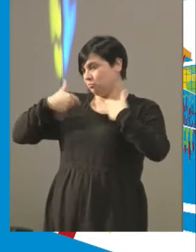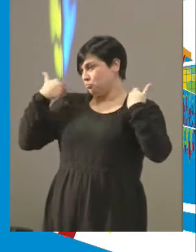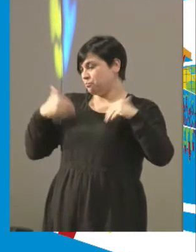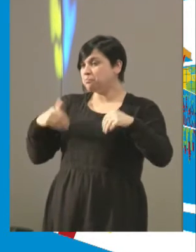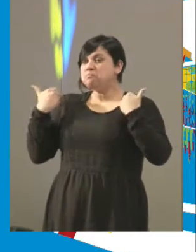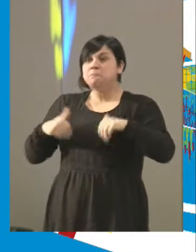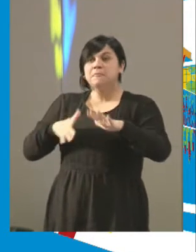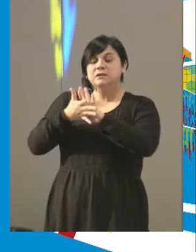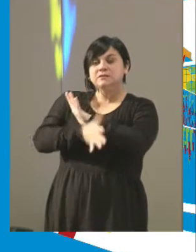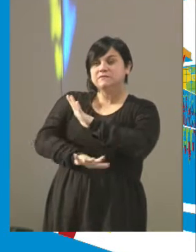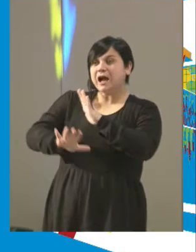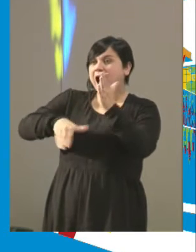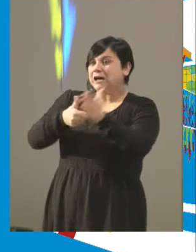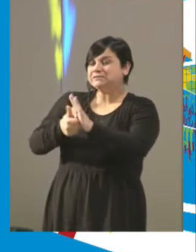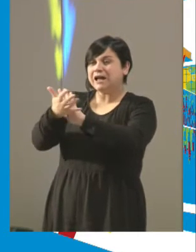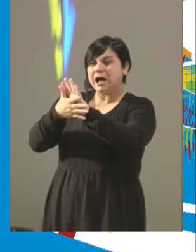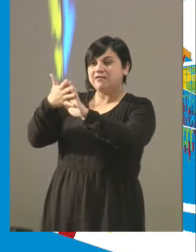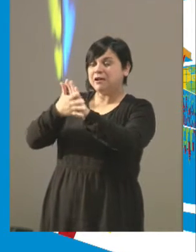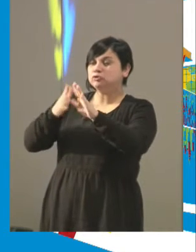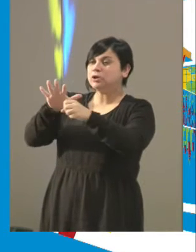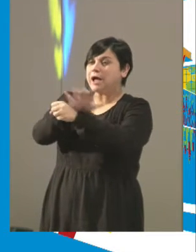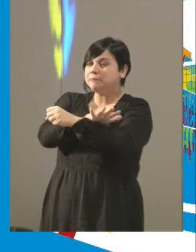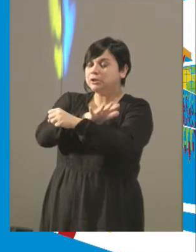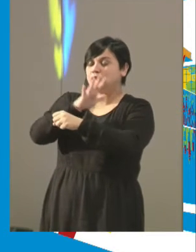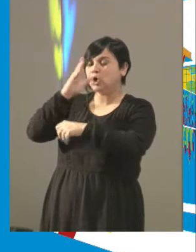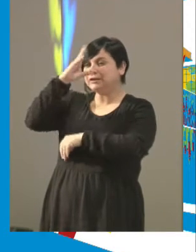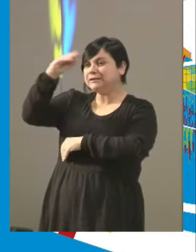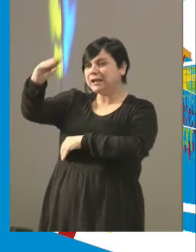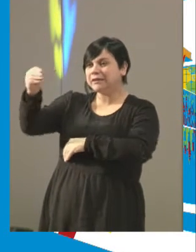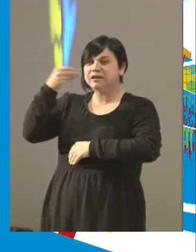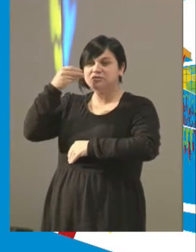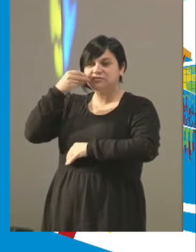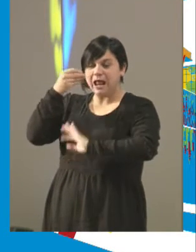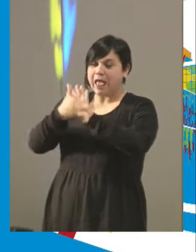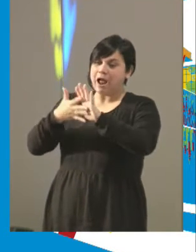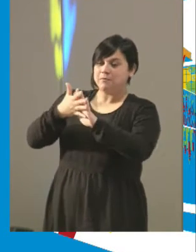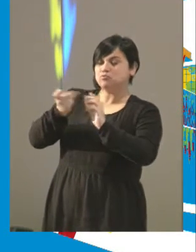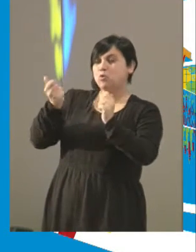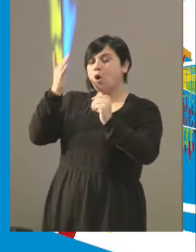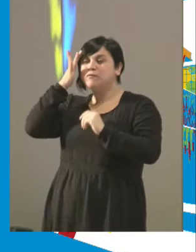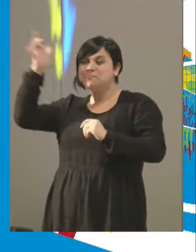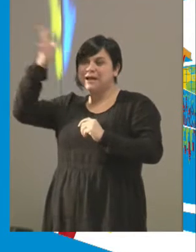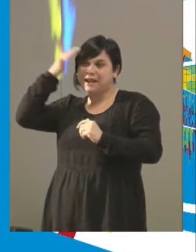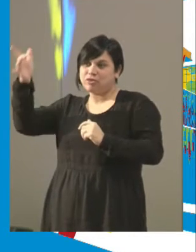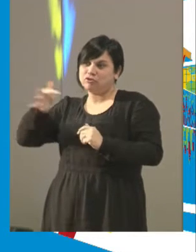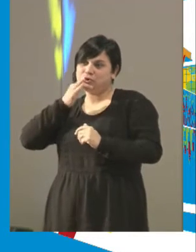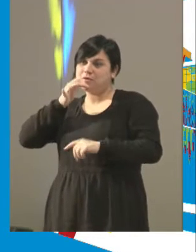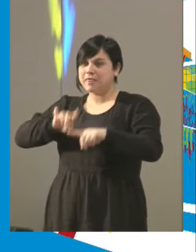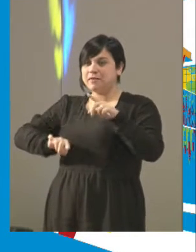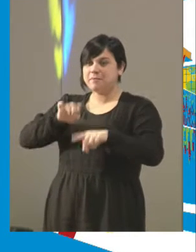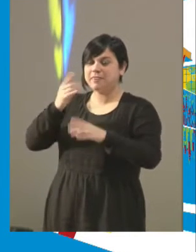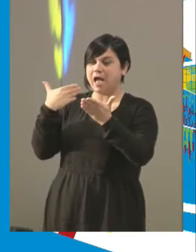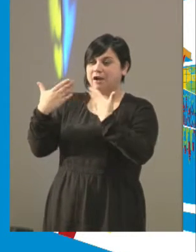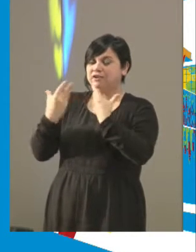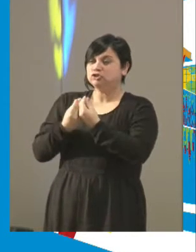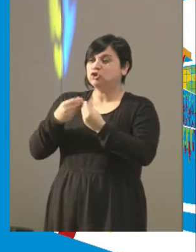un punto del que se está empezando a hablar en los ámbitos de la inteligencia artificial, pero que es un poco todavía fantasioso, depende con quién hables, que